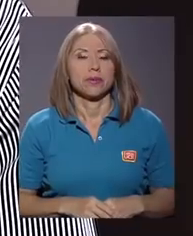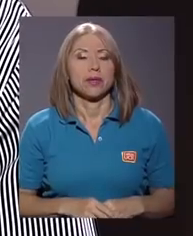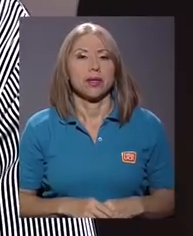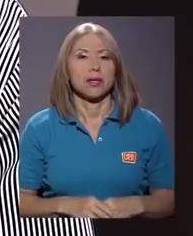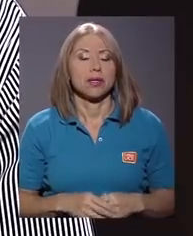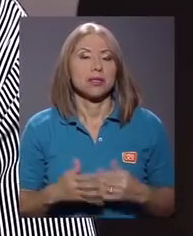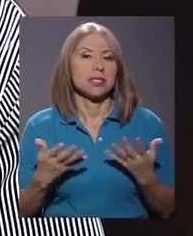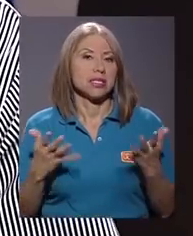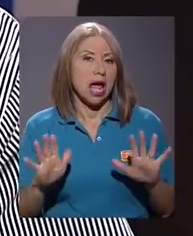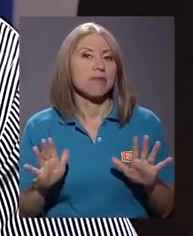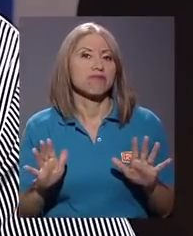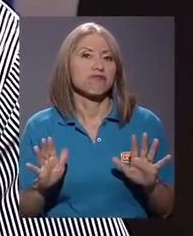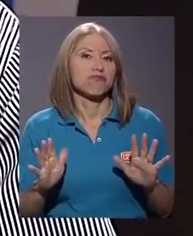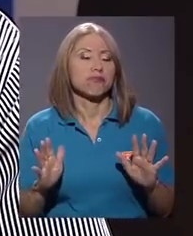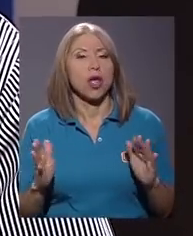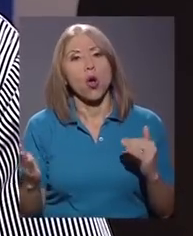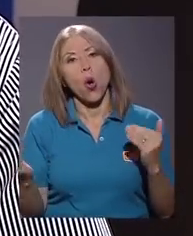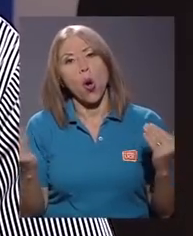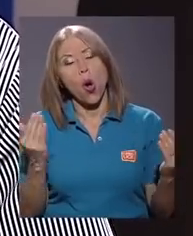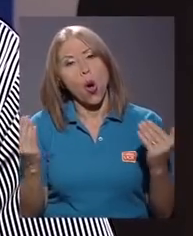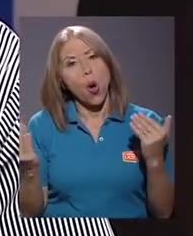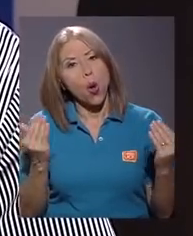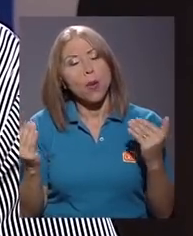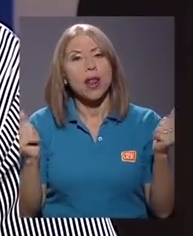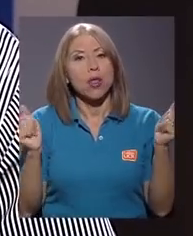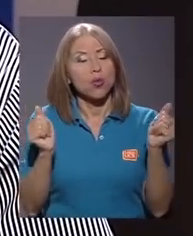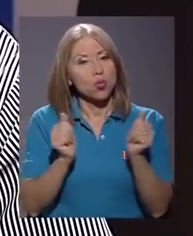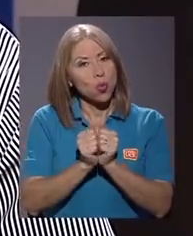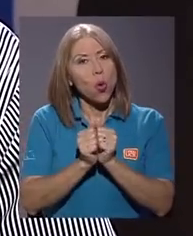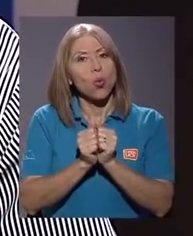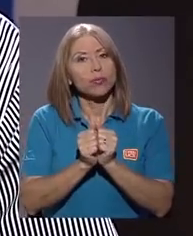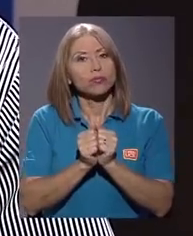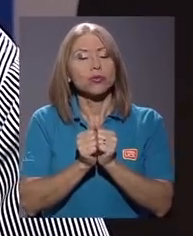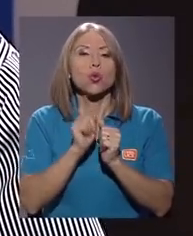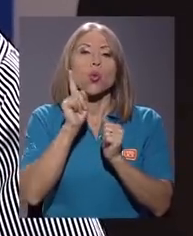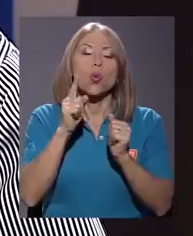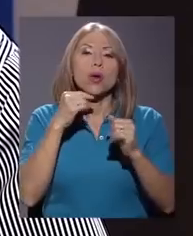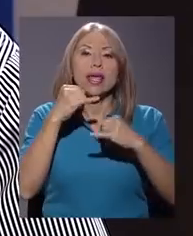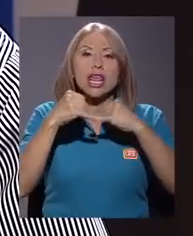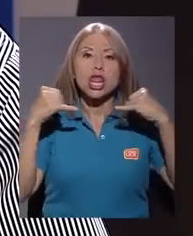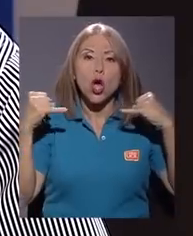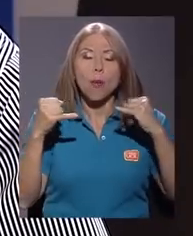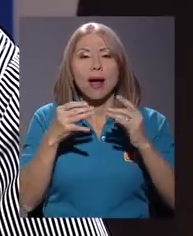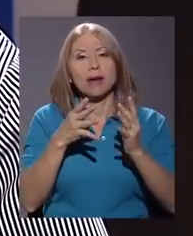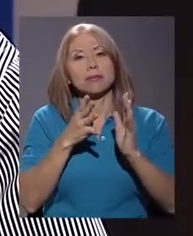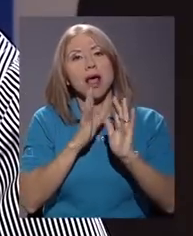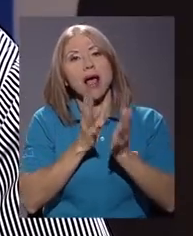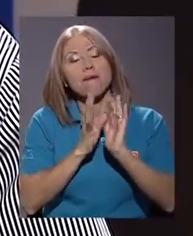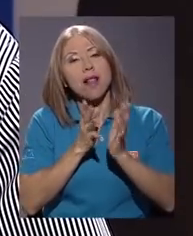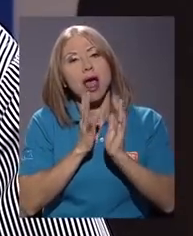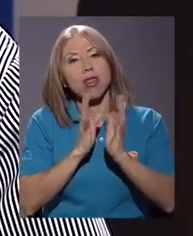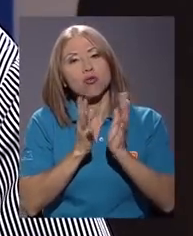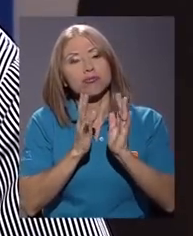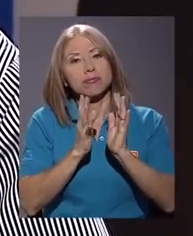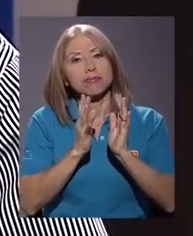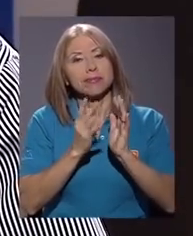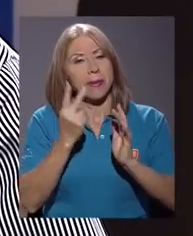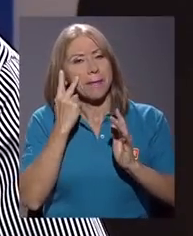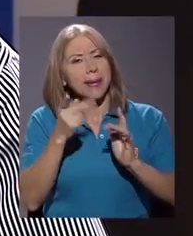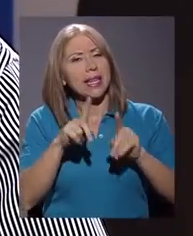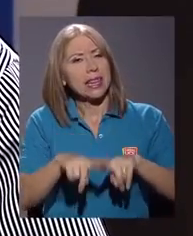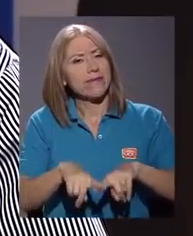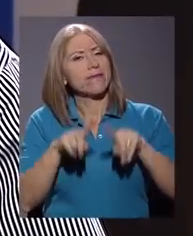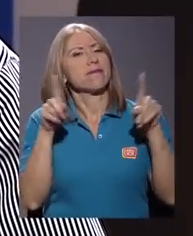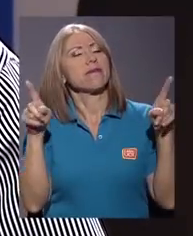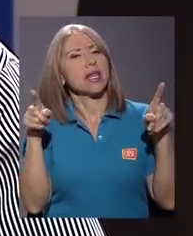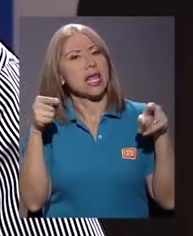como en comparación con con el idioma hablado eh las diferencias creo que son